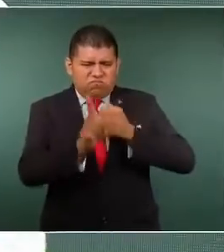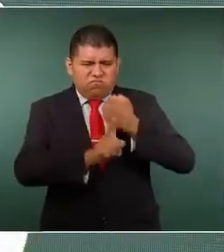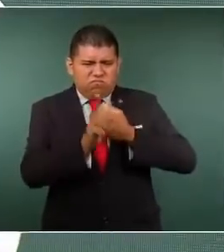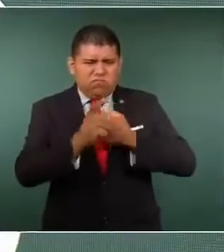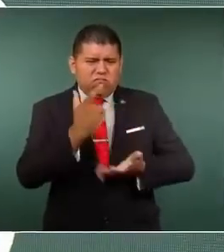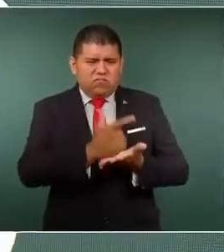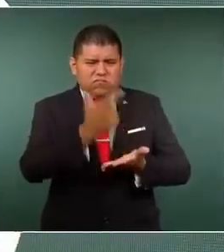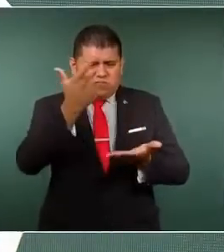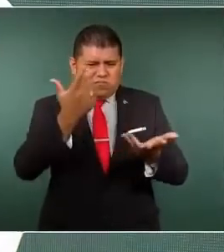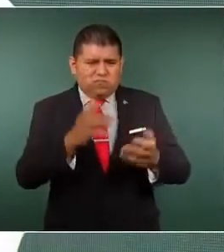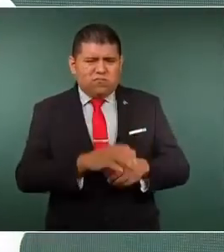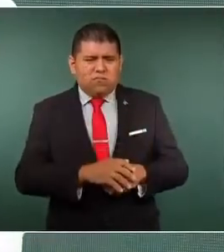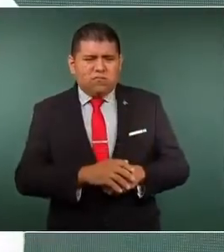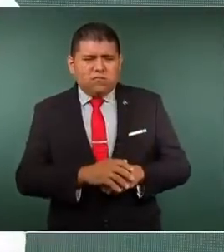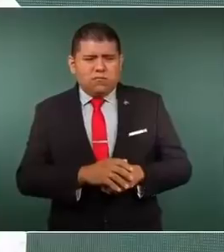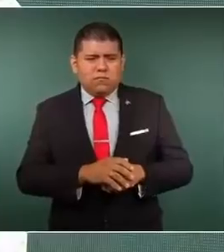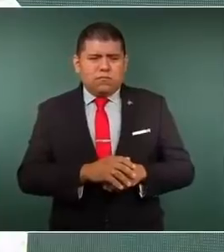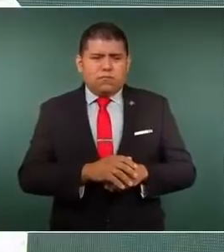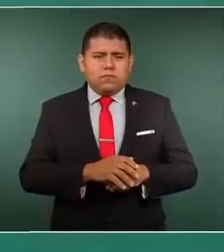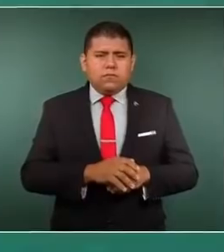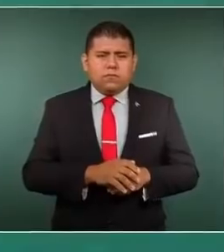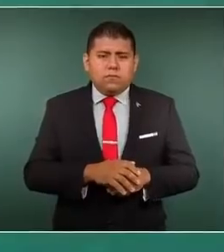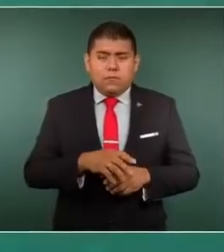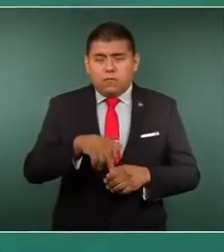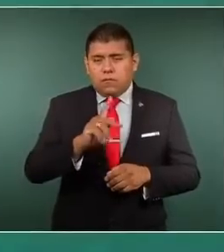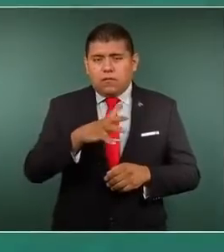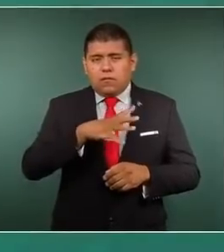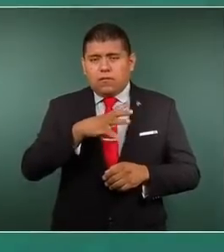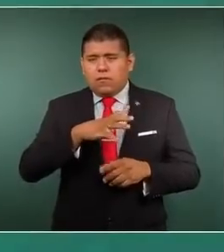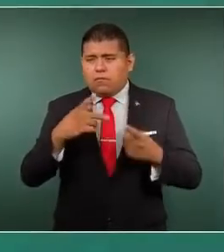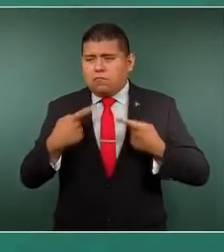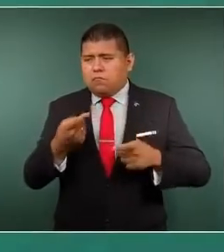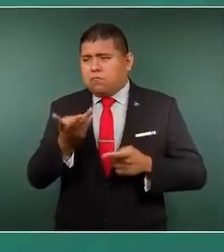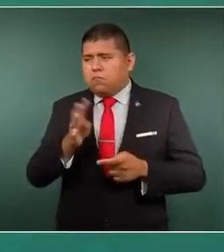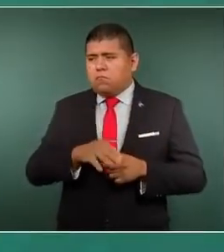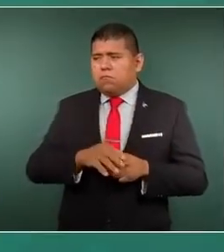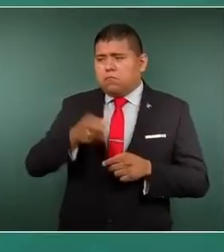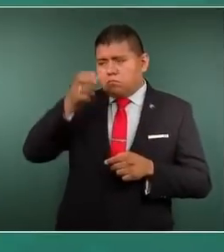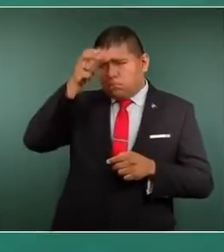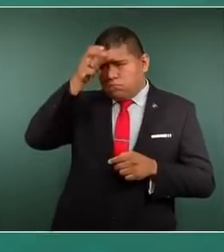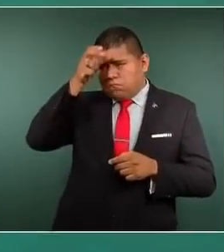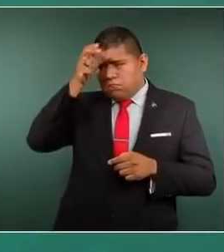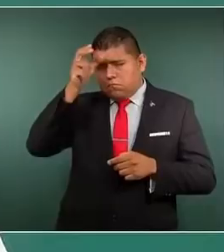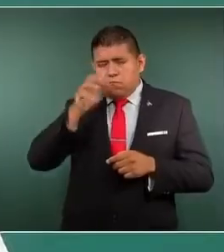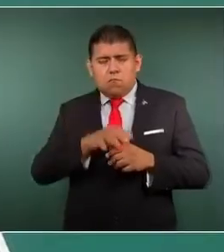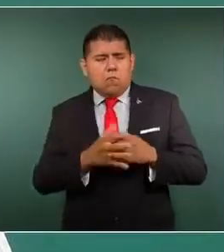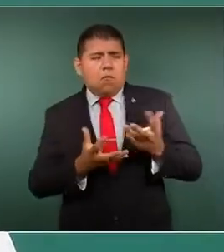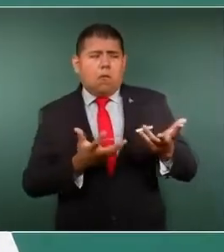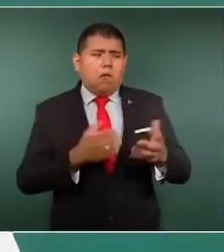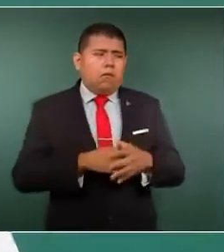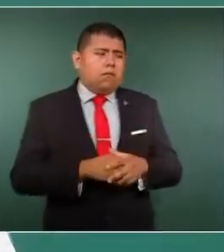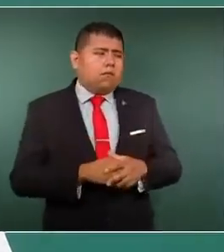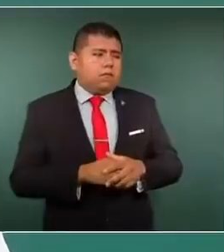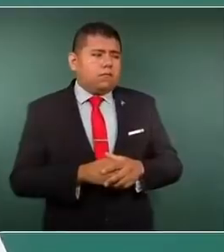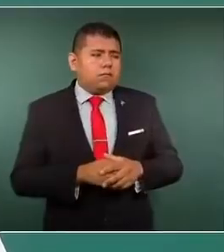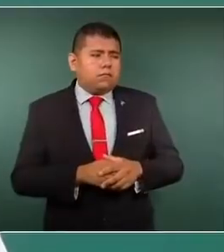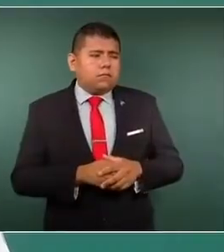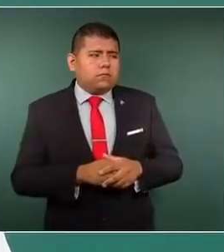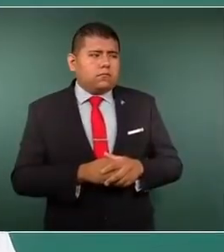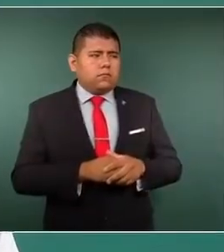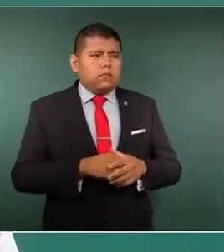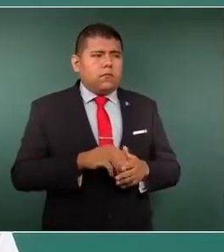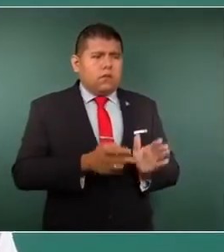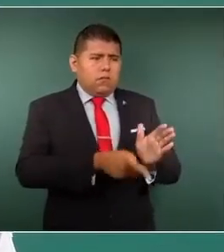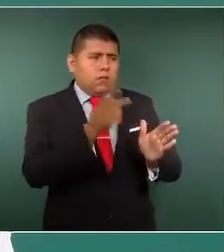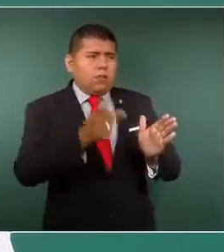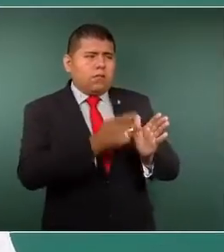están los intelectuales orgánicos pidiendo que